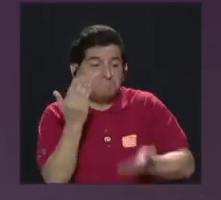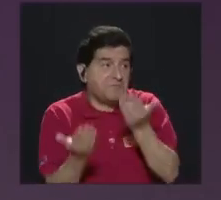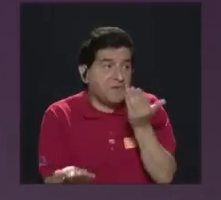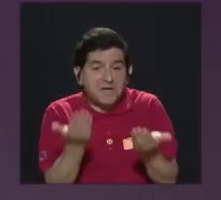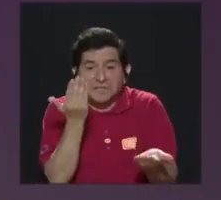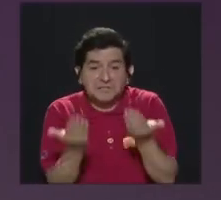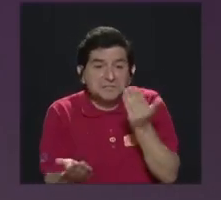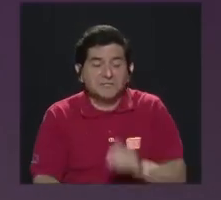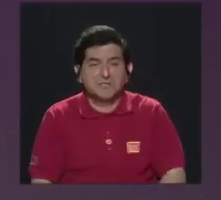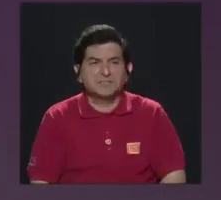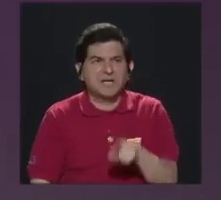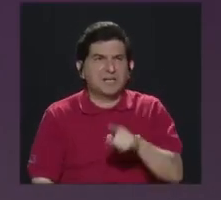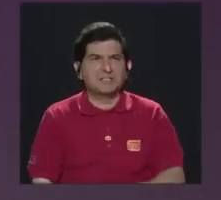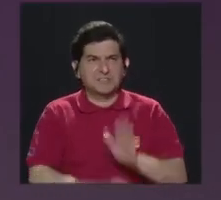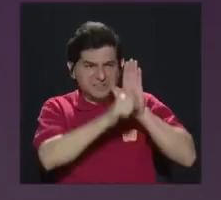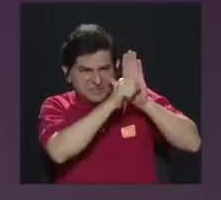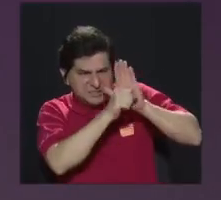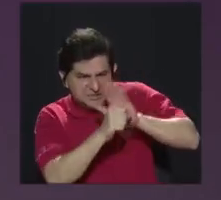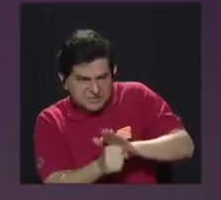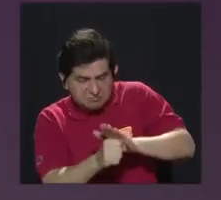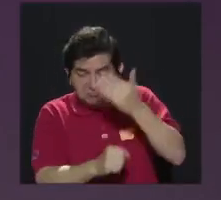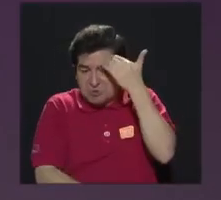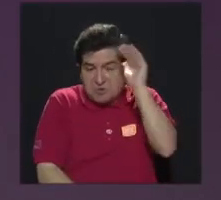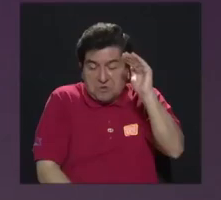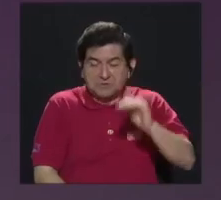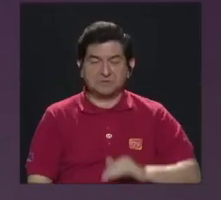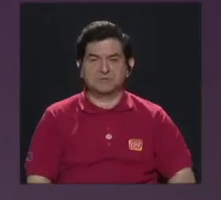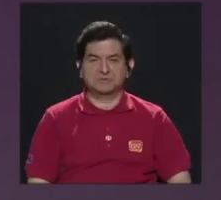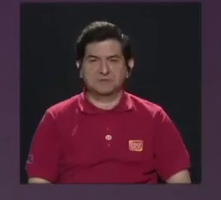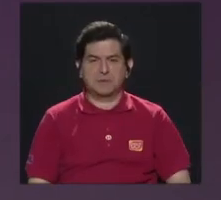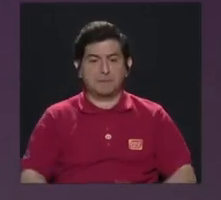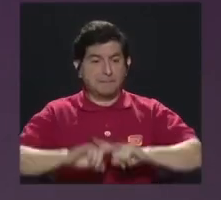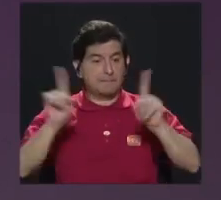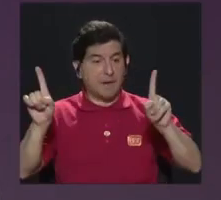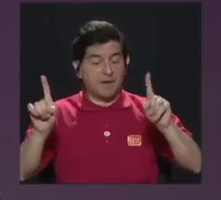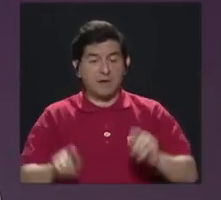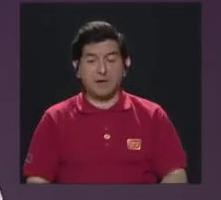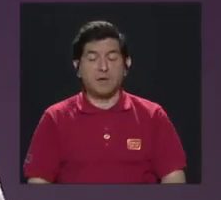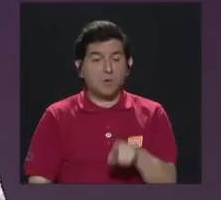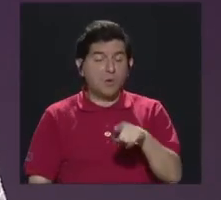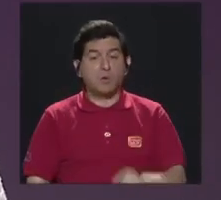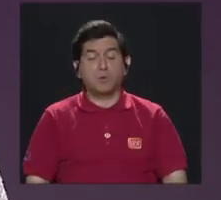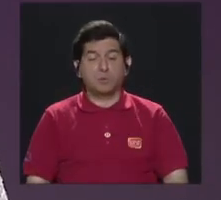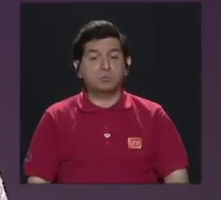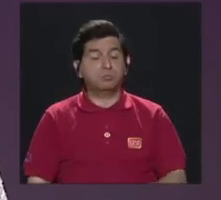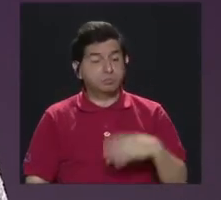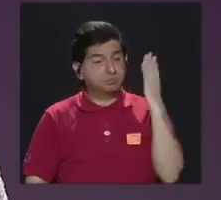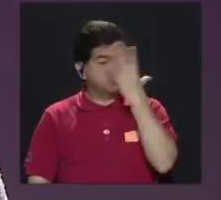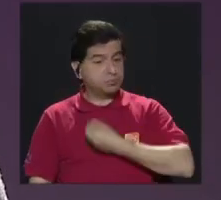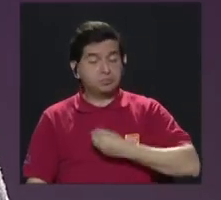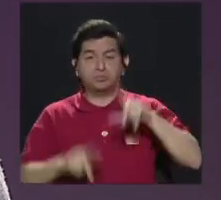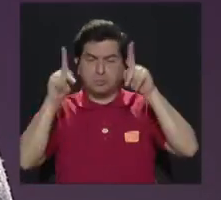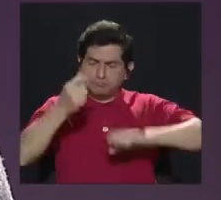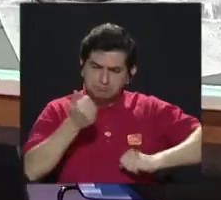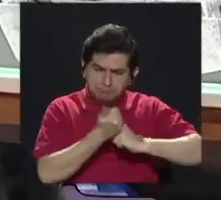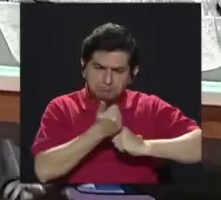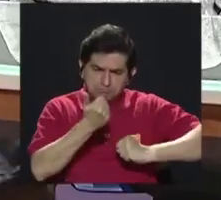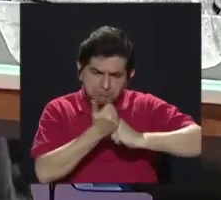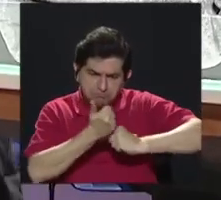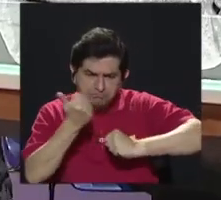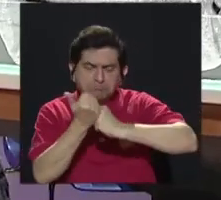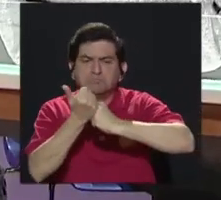mucha represión o no sé. Más bien ha sido súper bonito porque la gente nos ha apoyado,